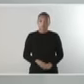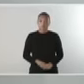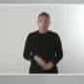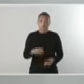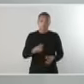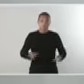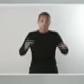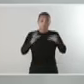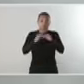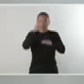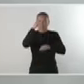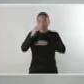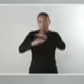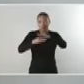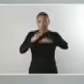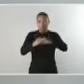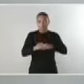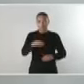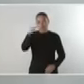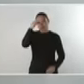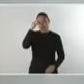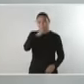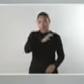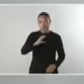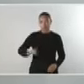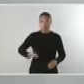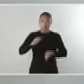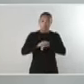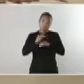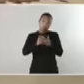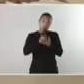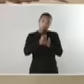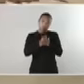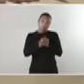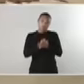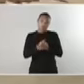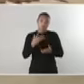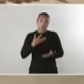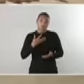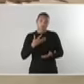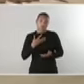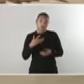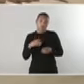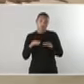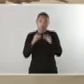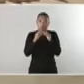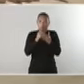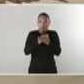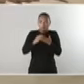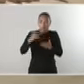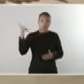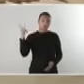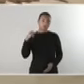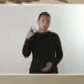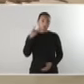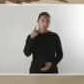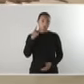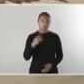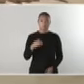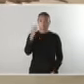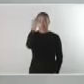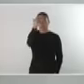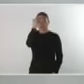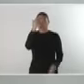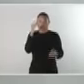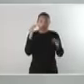es importante para todos señores candidatos amigos de Tamaulipas la civilidad política sabemos que entre